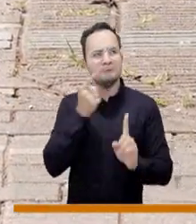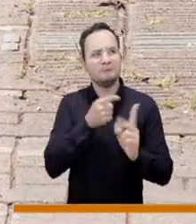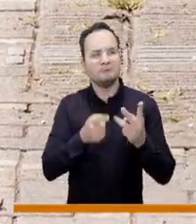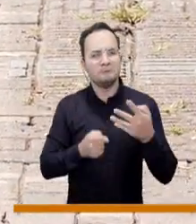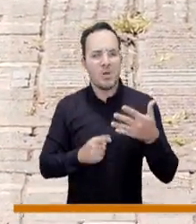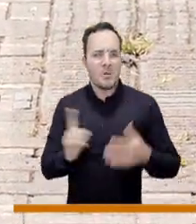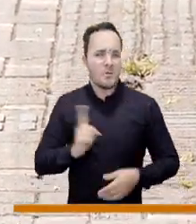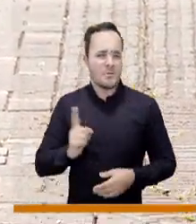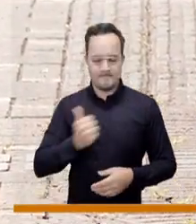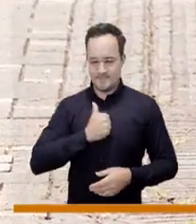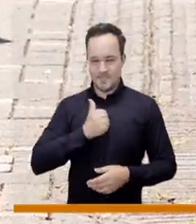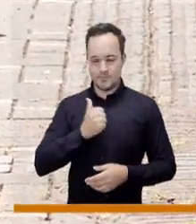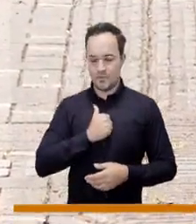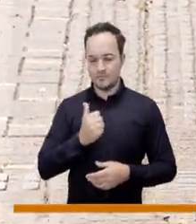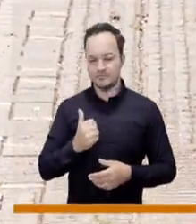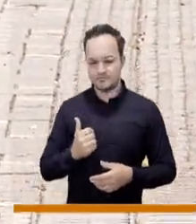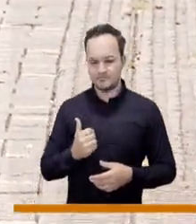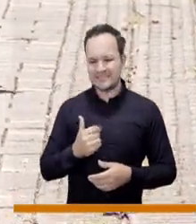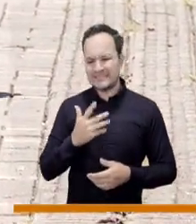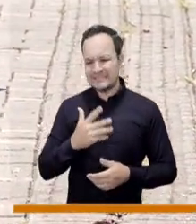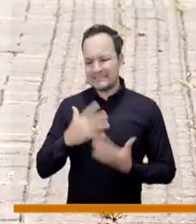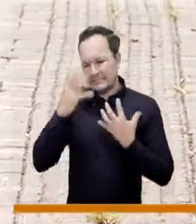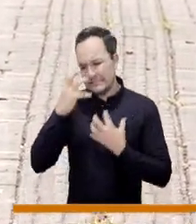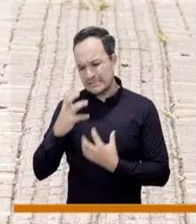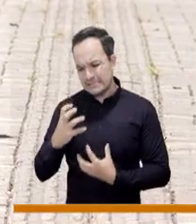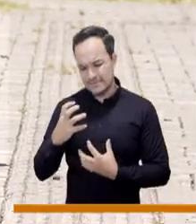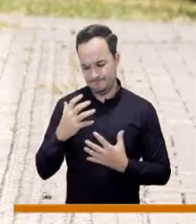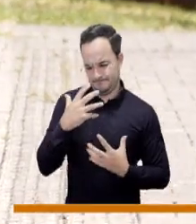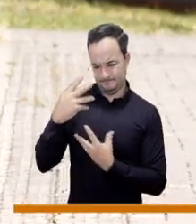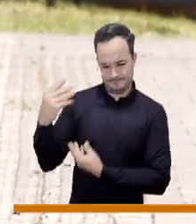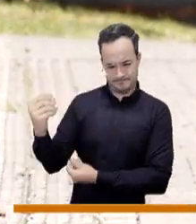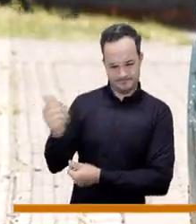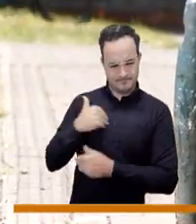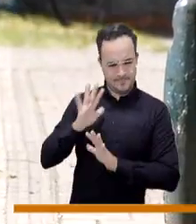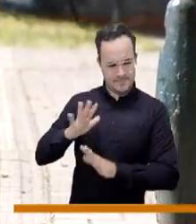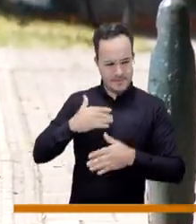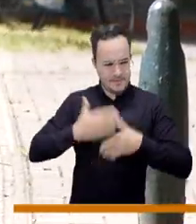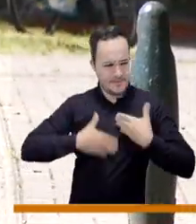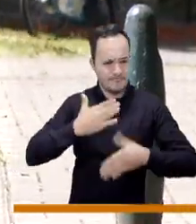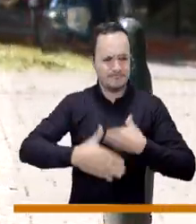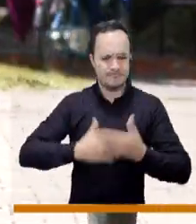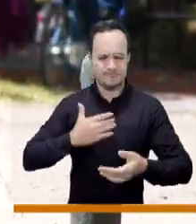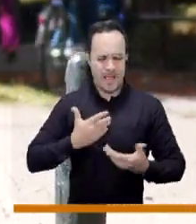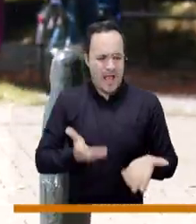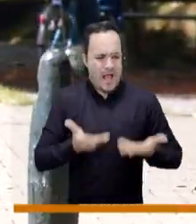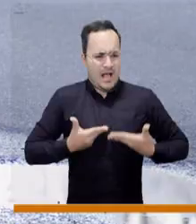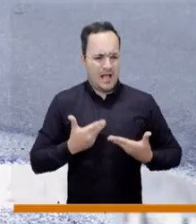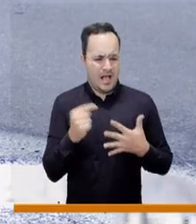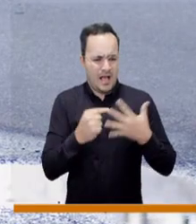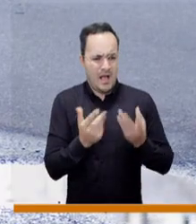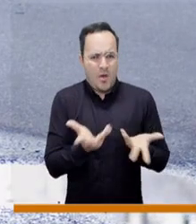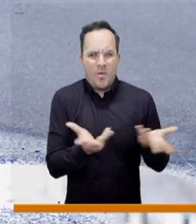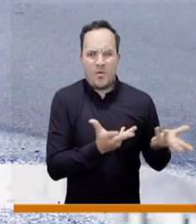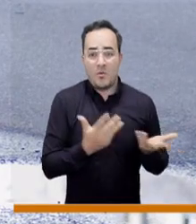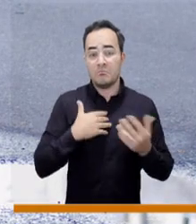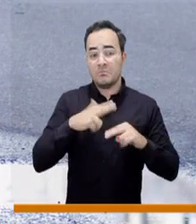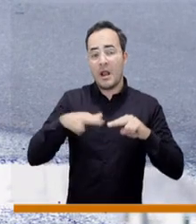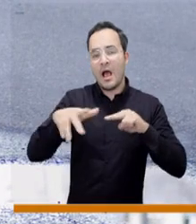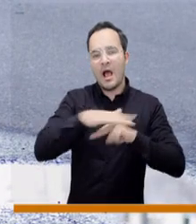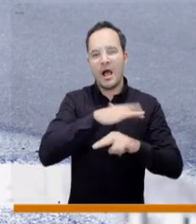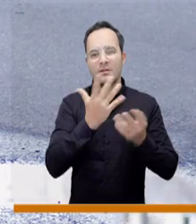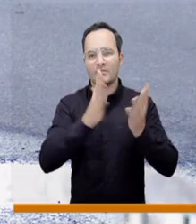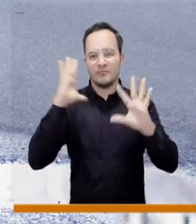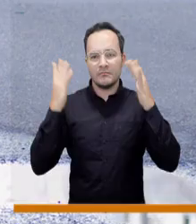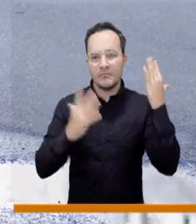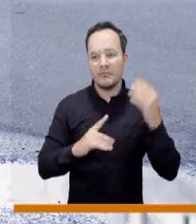esa acción que a mí me permite volver a conectar conmigo mismo. Para algunas personas es la naturaleza, para